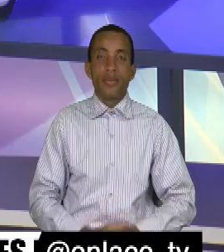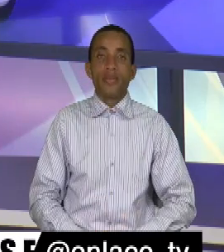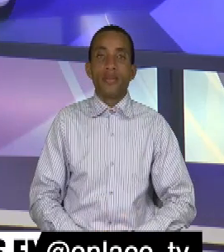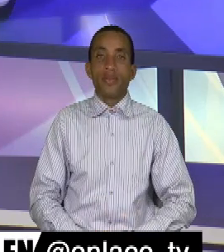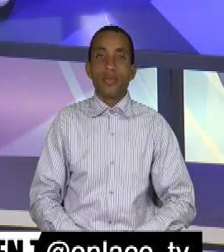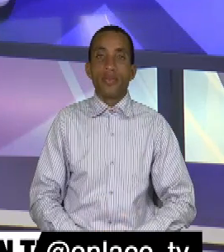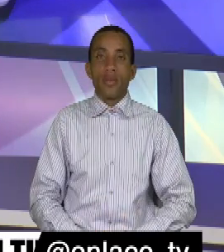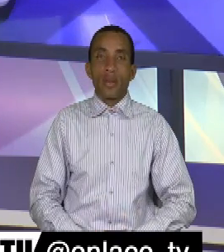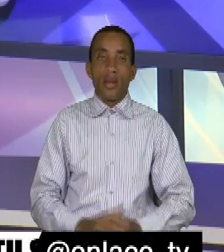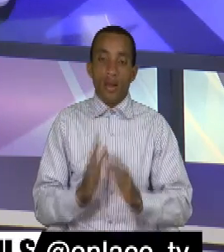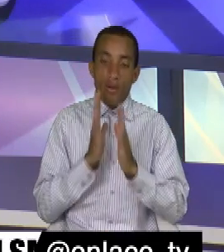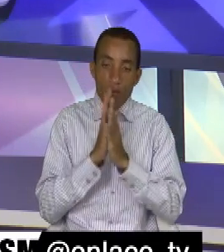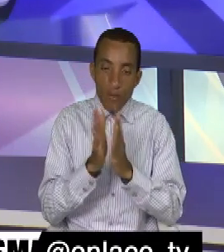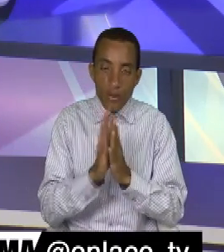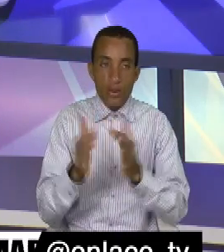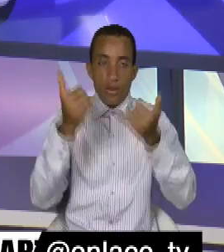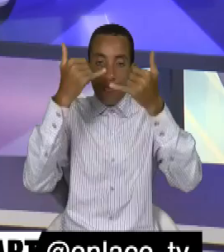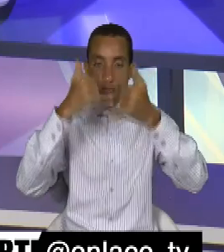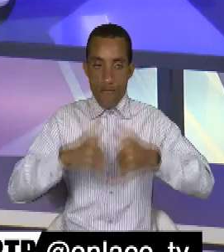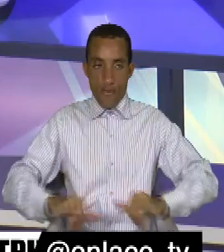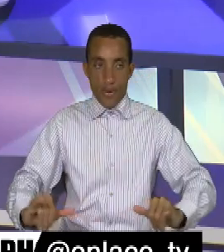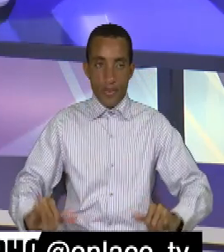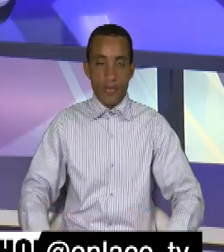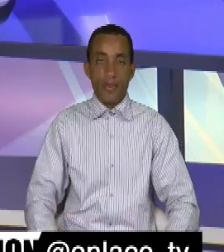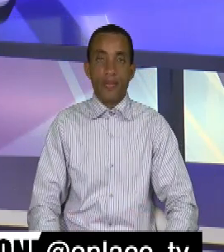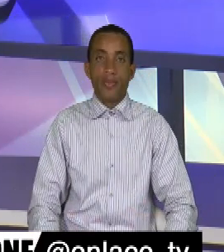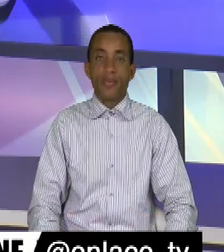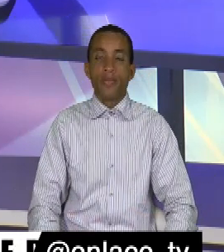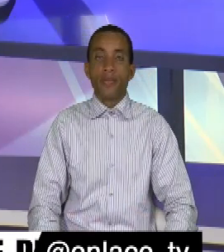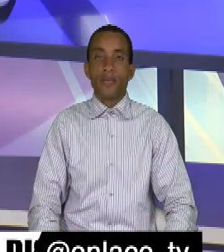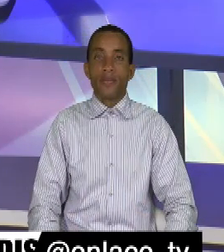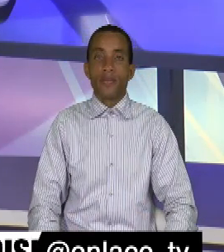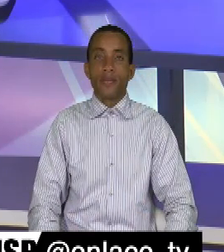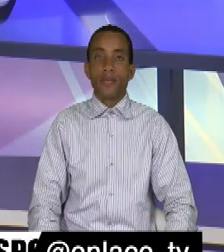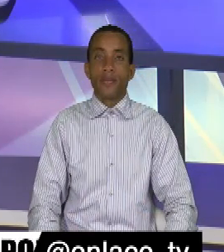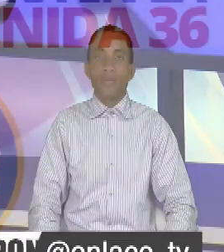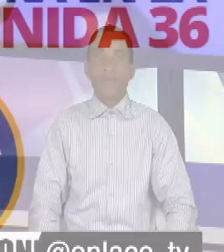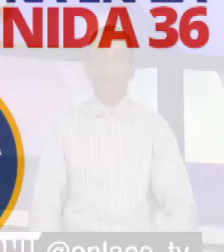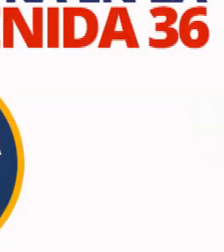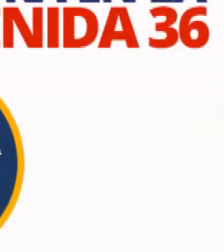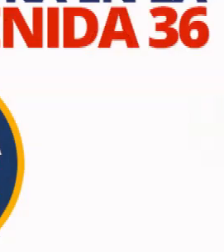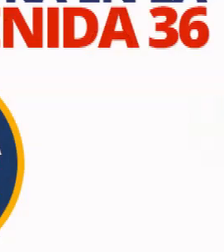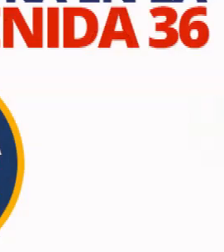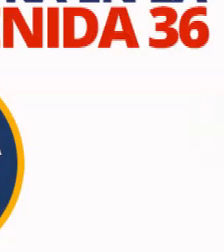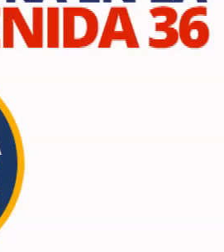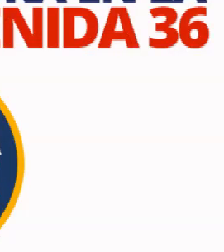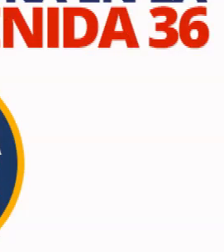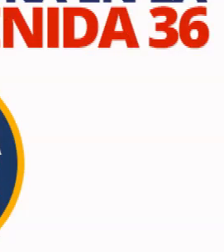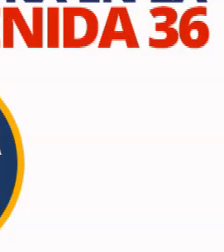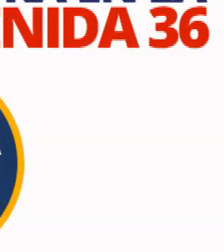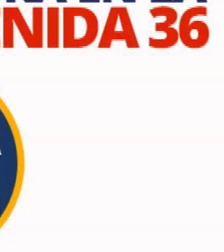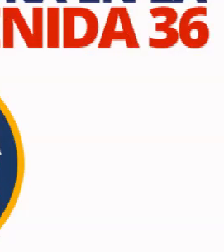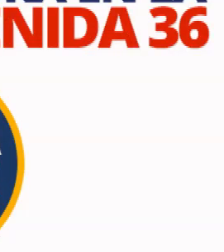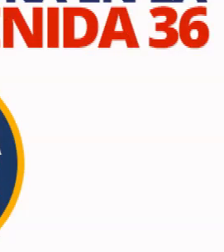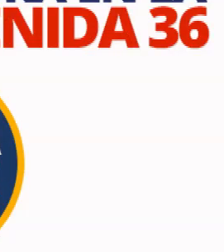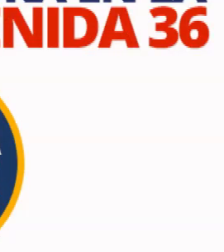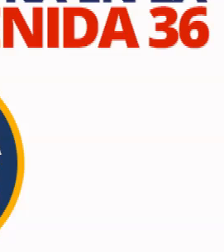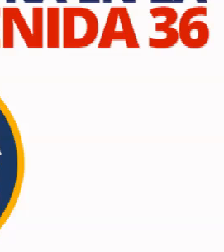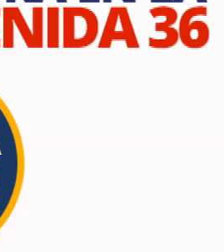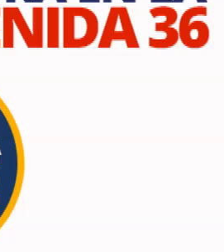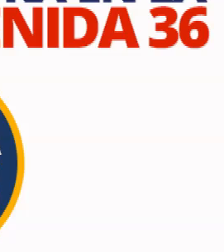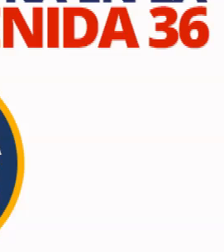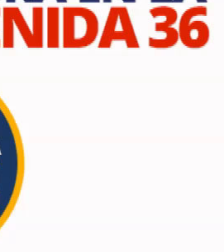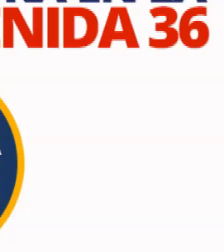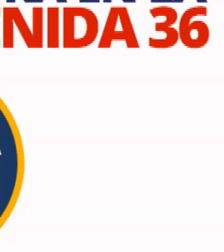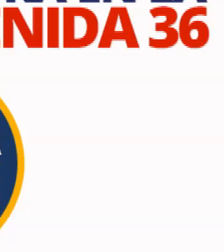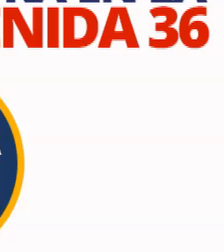Con esta información hemos llegado al final de esta emisión, pero antes de despedirnos, recuerde, Materiales Eléctricos Electrofer ilumina tu vida, ahora en su nueva